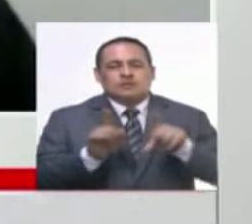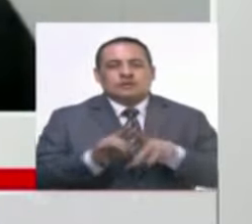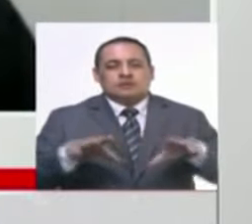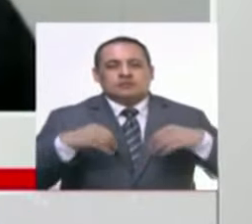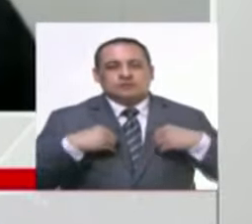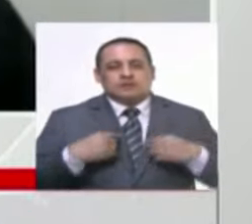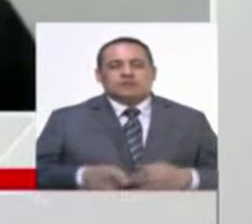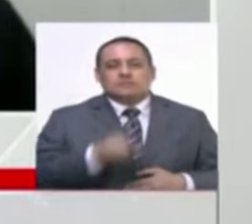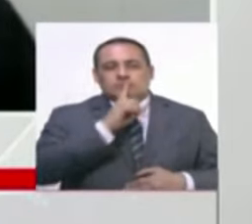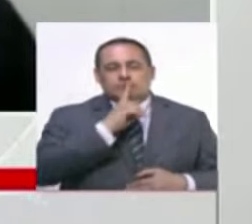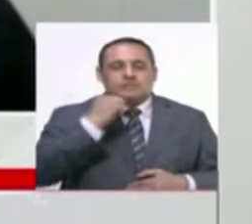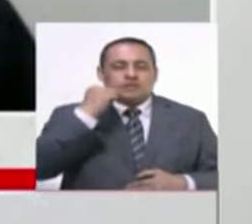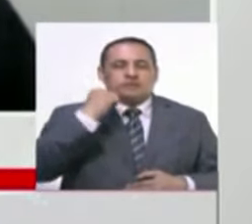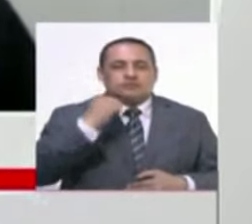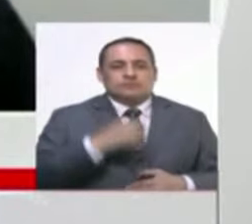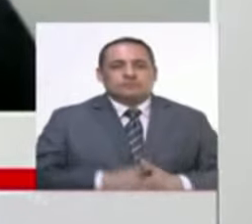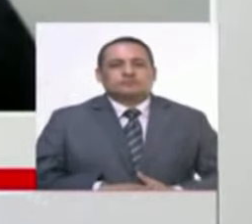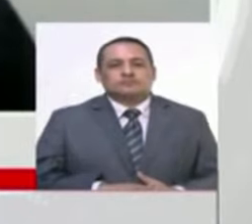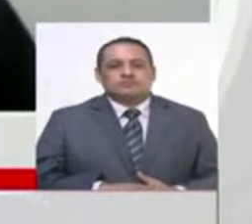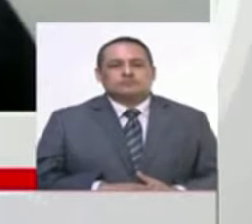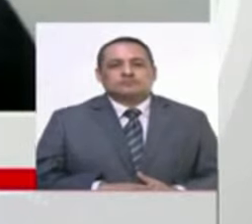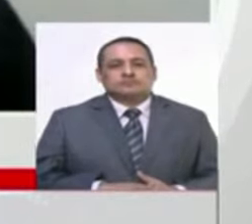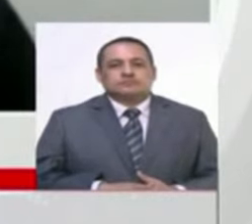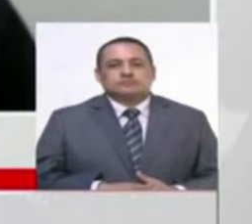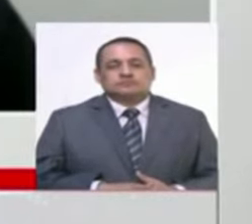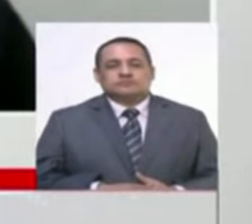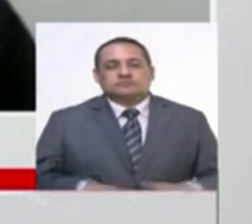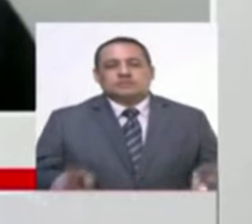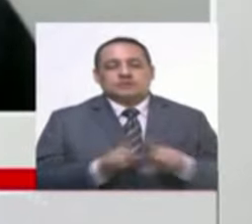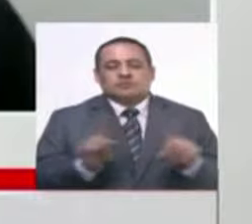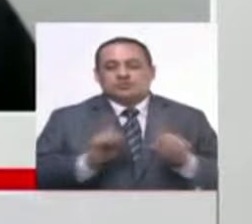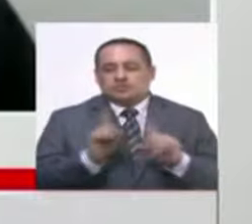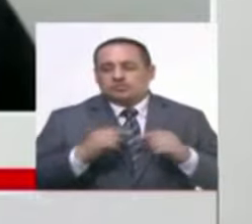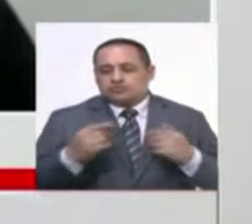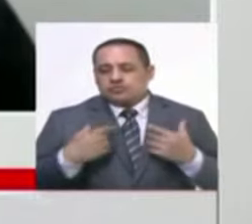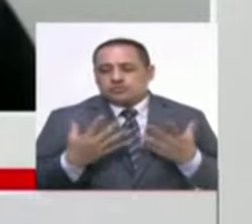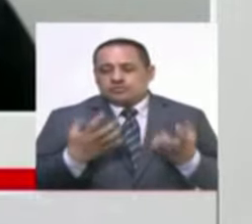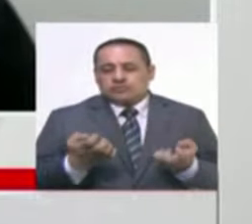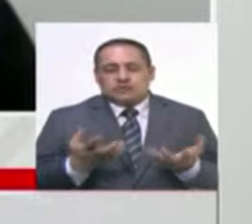acogerme al derecho de guardar silencio. Yo no quiero